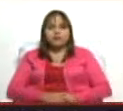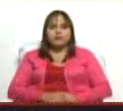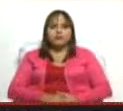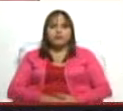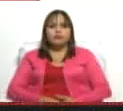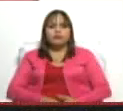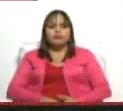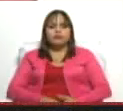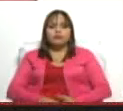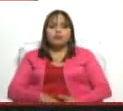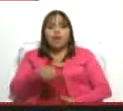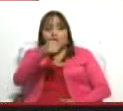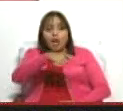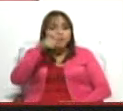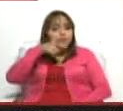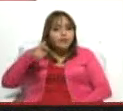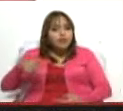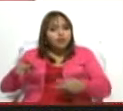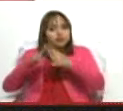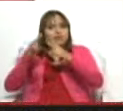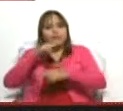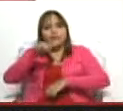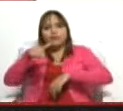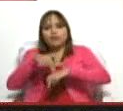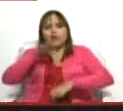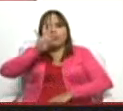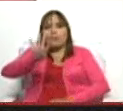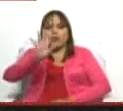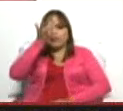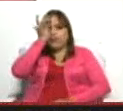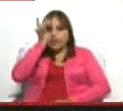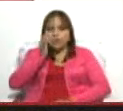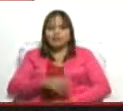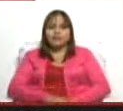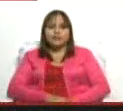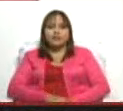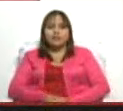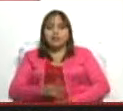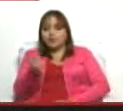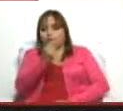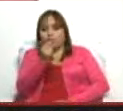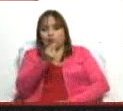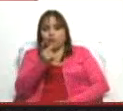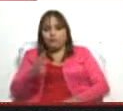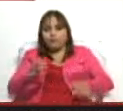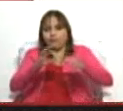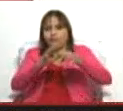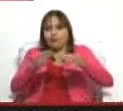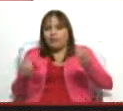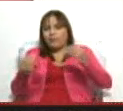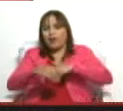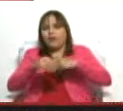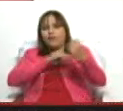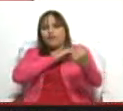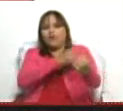Y ese pueblo se encontró con nosotros el 4 de febrero, y esos dos se encontraron con más fuerza el 11 de